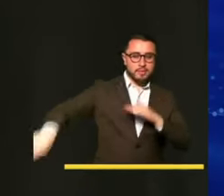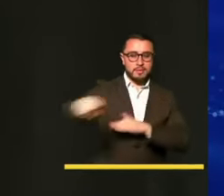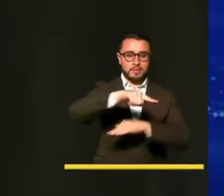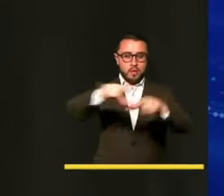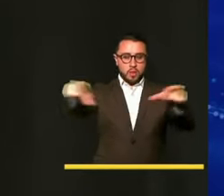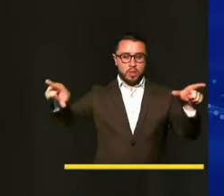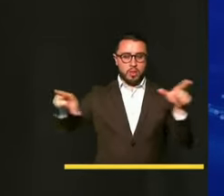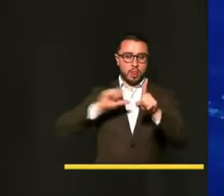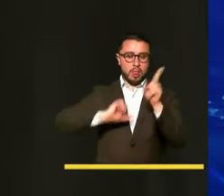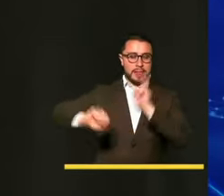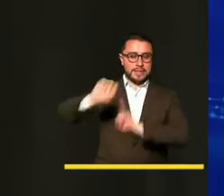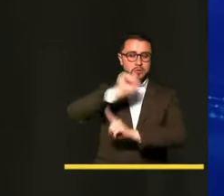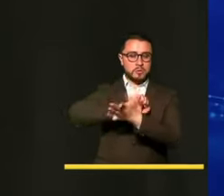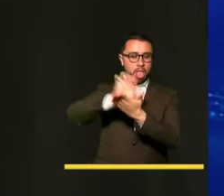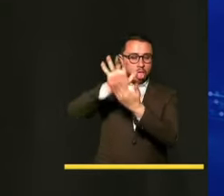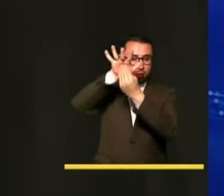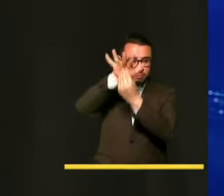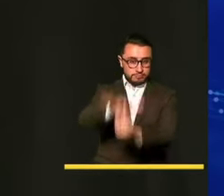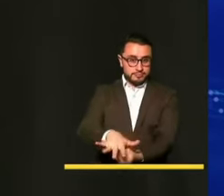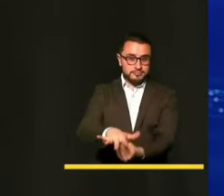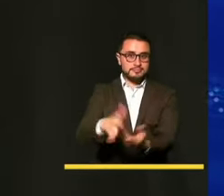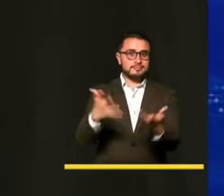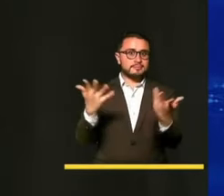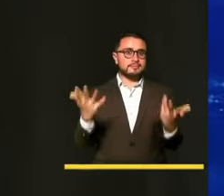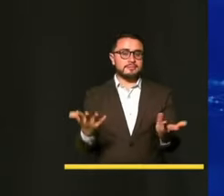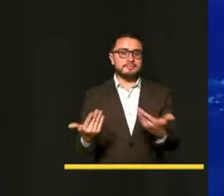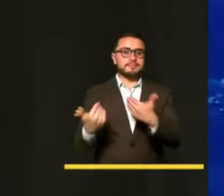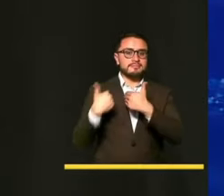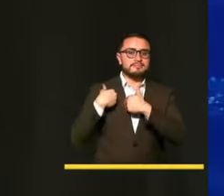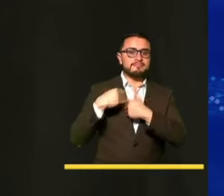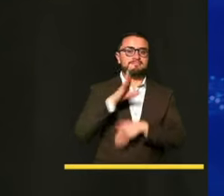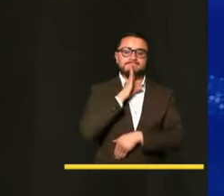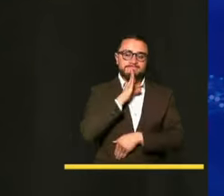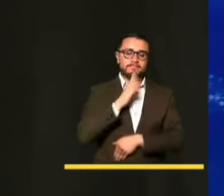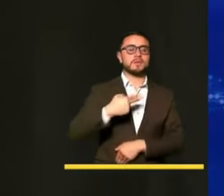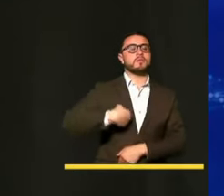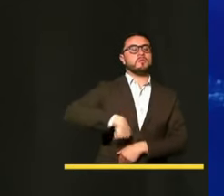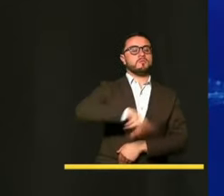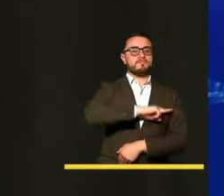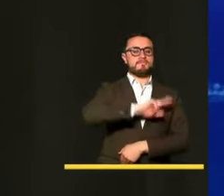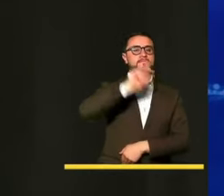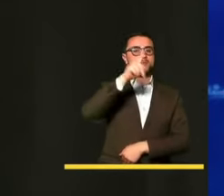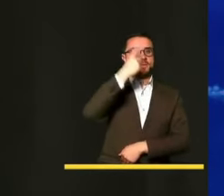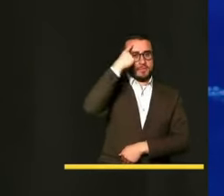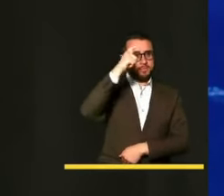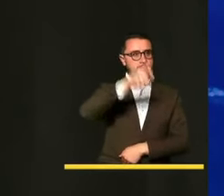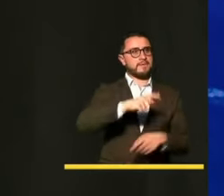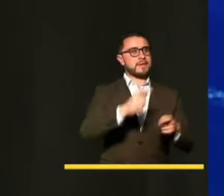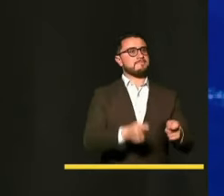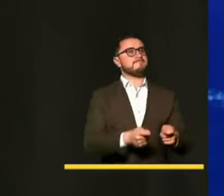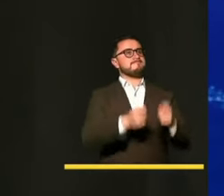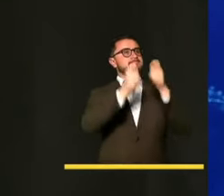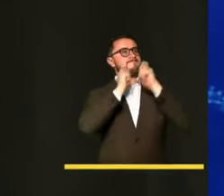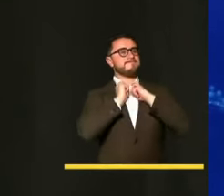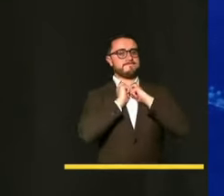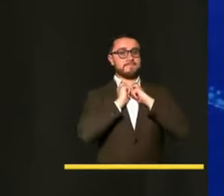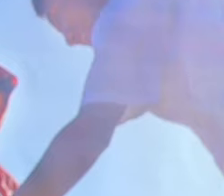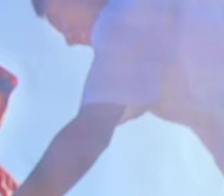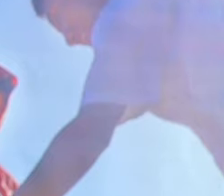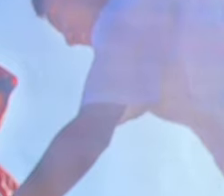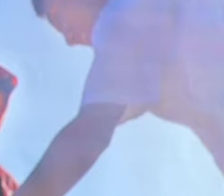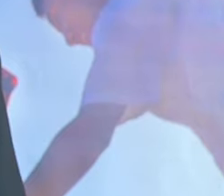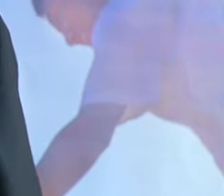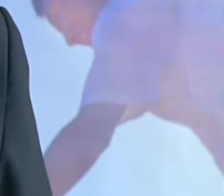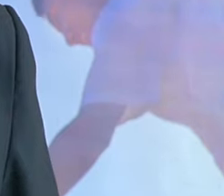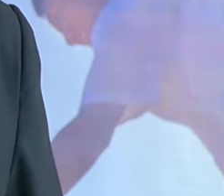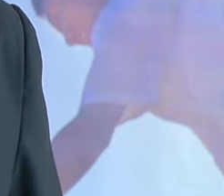excluidas socialmente de Bogotá es una responsabilidad que debemos asumir, porque el mercado no las va a asumir. A